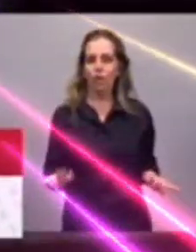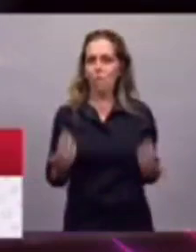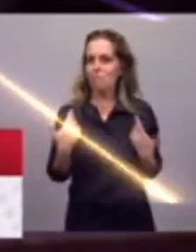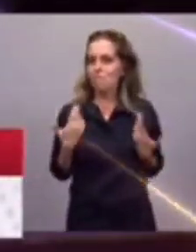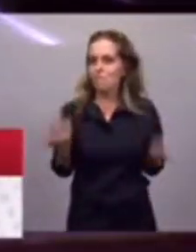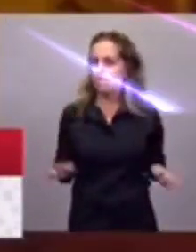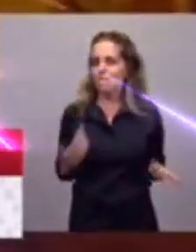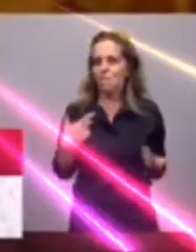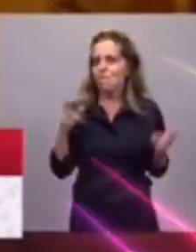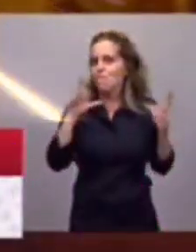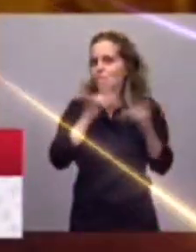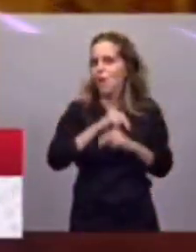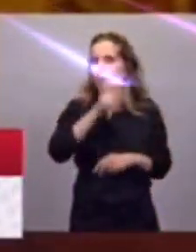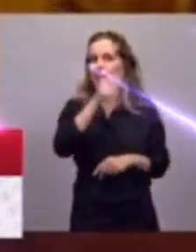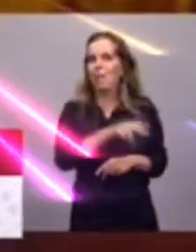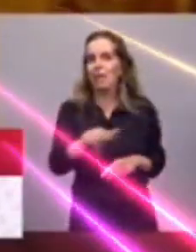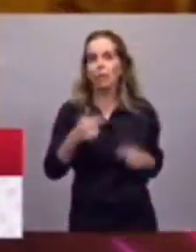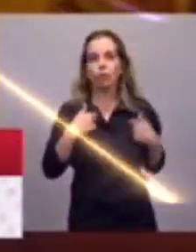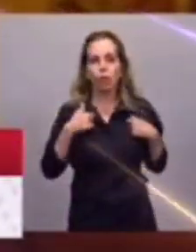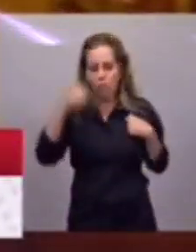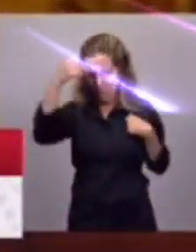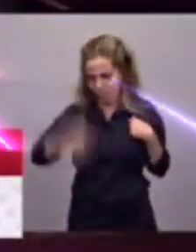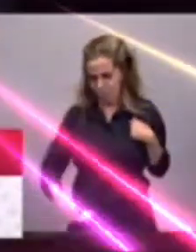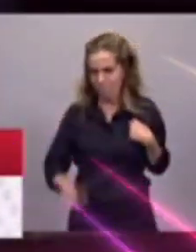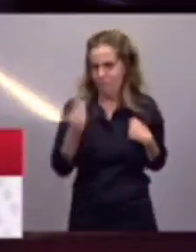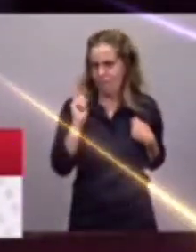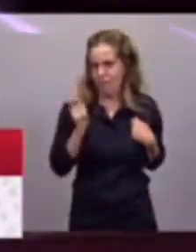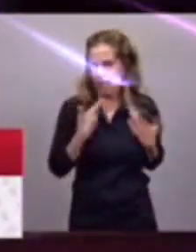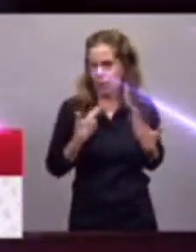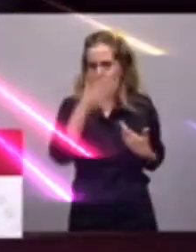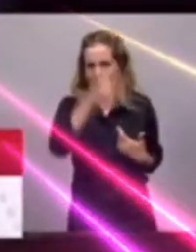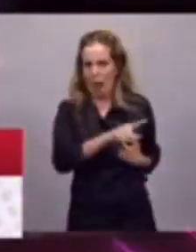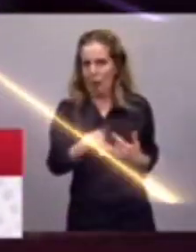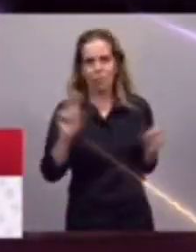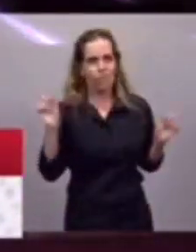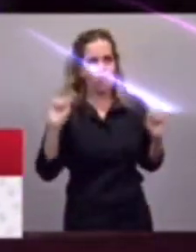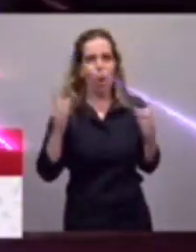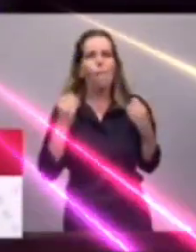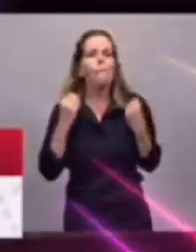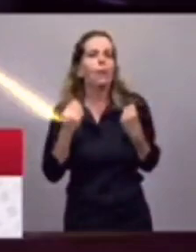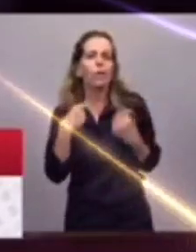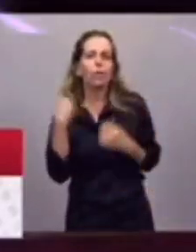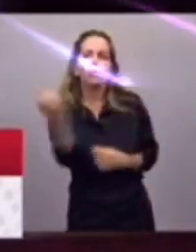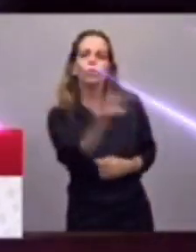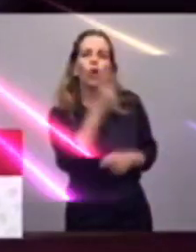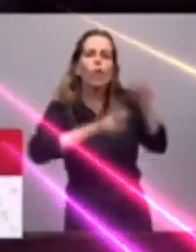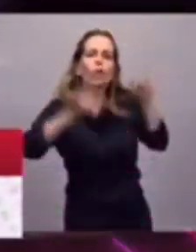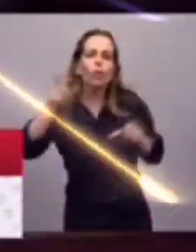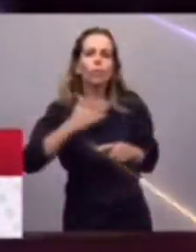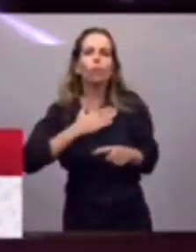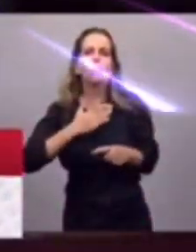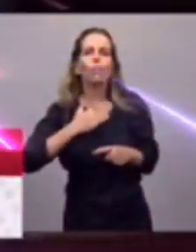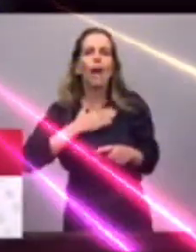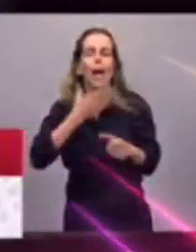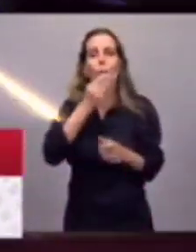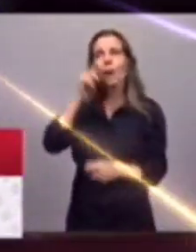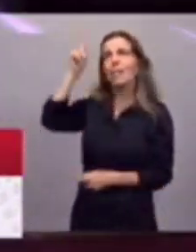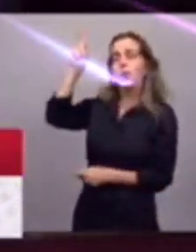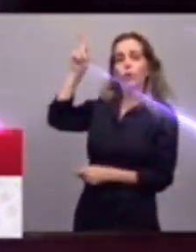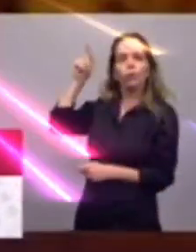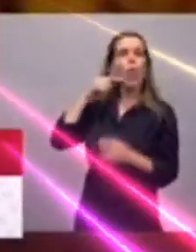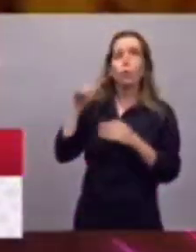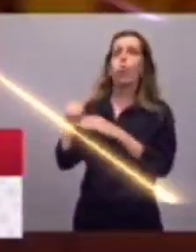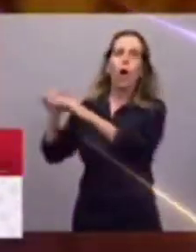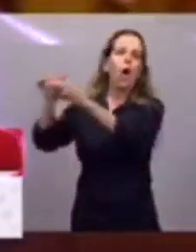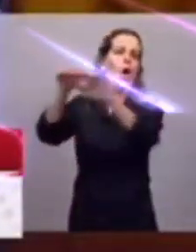Me quedé sin bendiciones y además yo no soy quien para bendecir. Porque somos todos seres humanos y frente a Dios somos todos iguales,